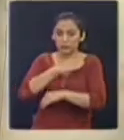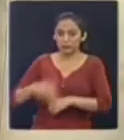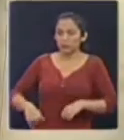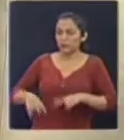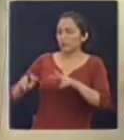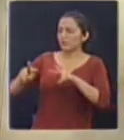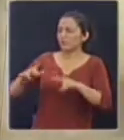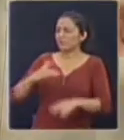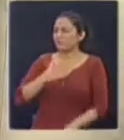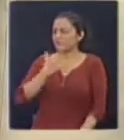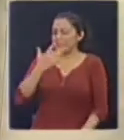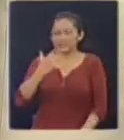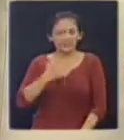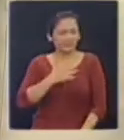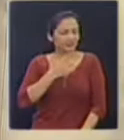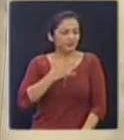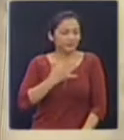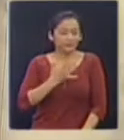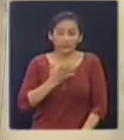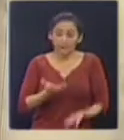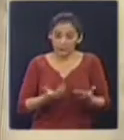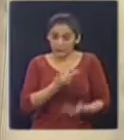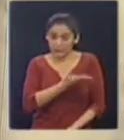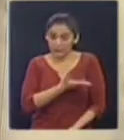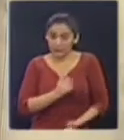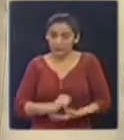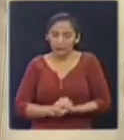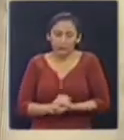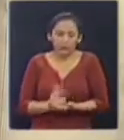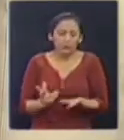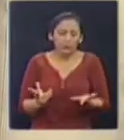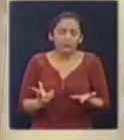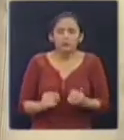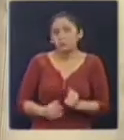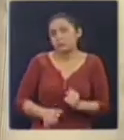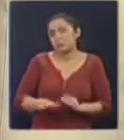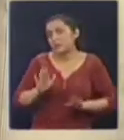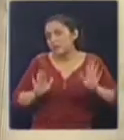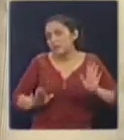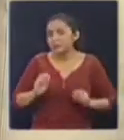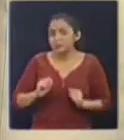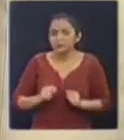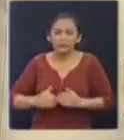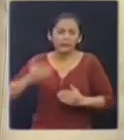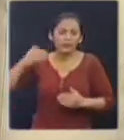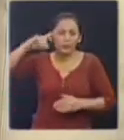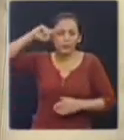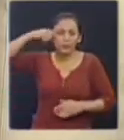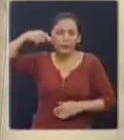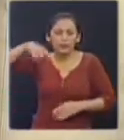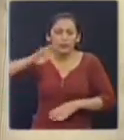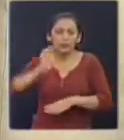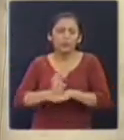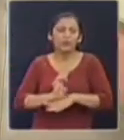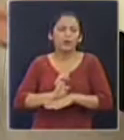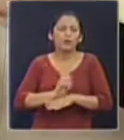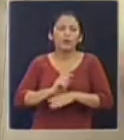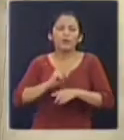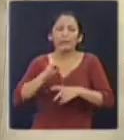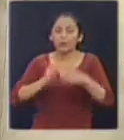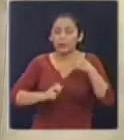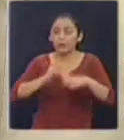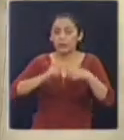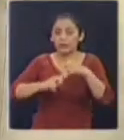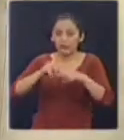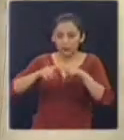la presente o las que se han dado en algunas etapas de la vida republicana ecuatoriana, en donde ha existido discrepancia. Por ejemplo,